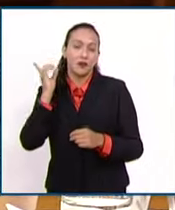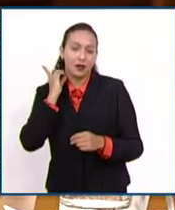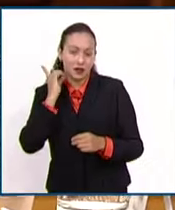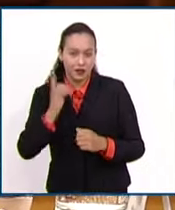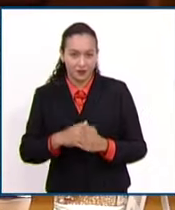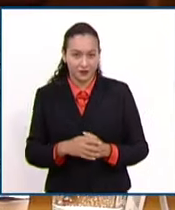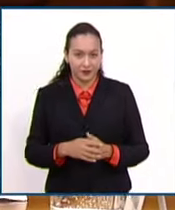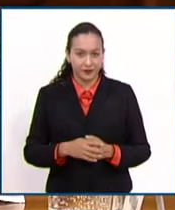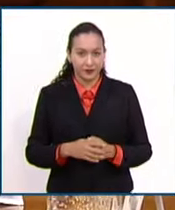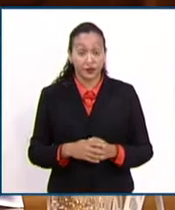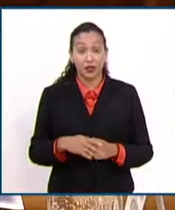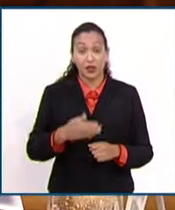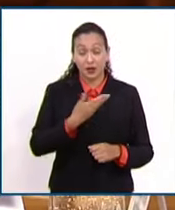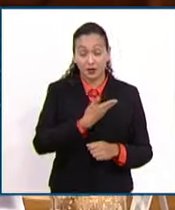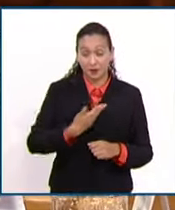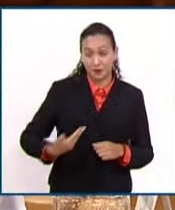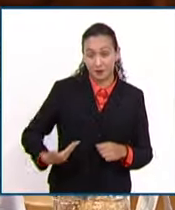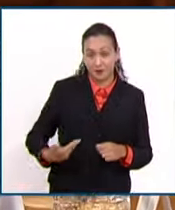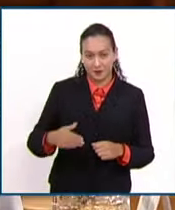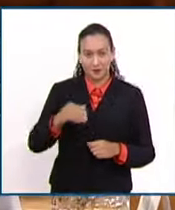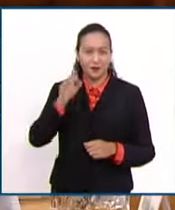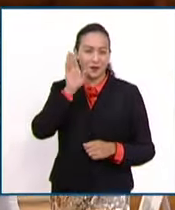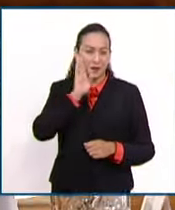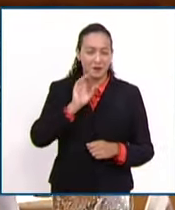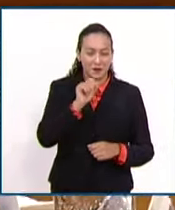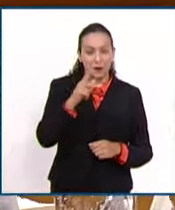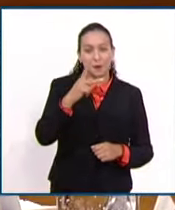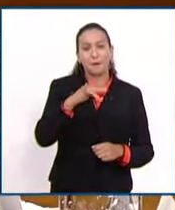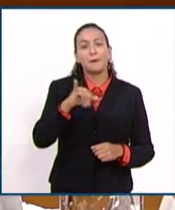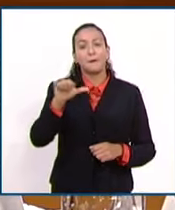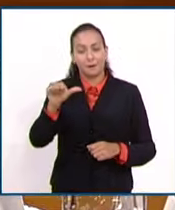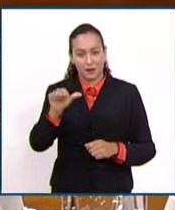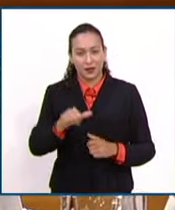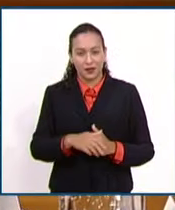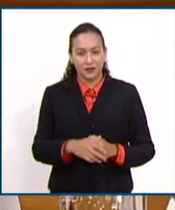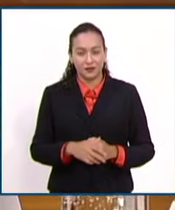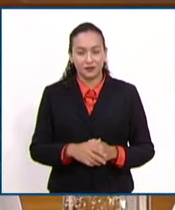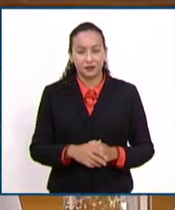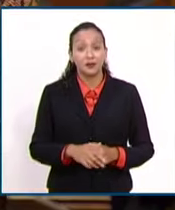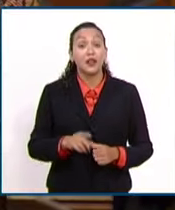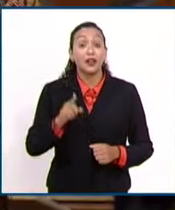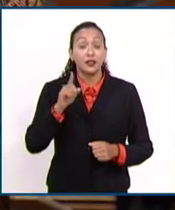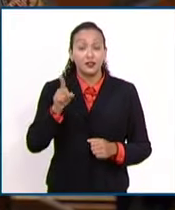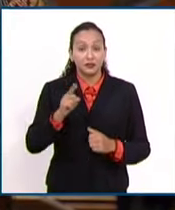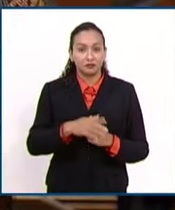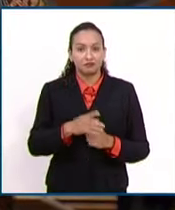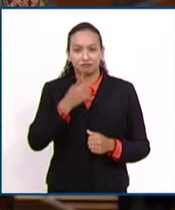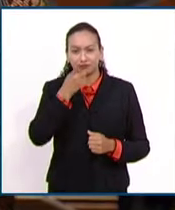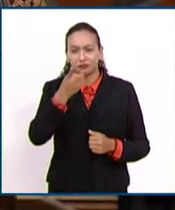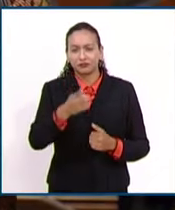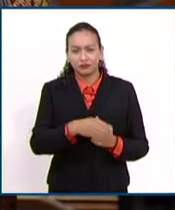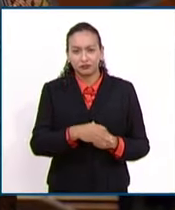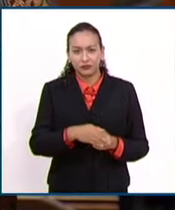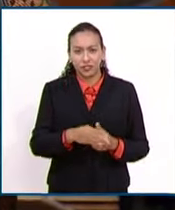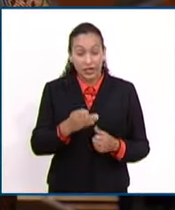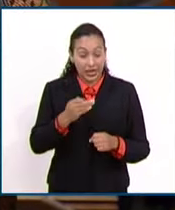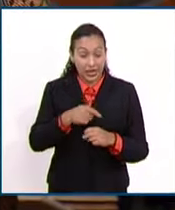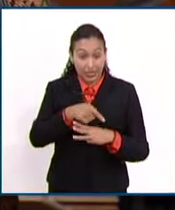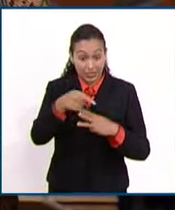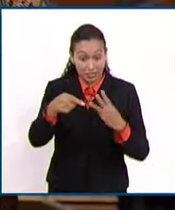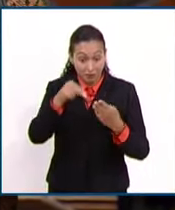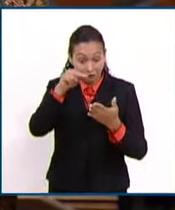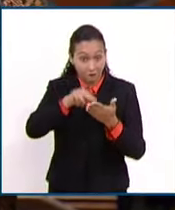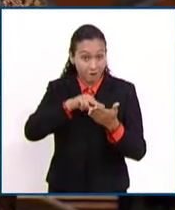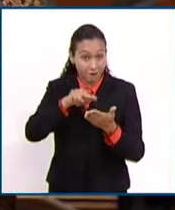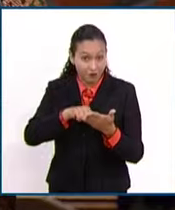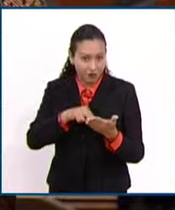La ministra presidenta de la Corte y del Consejo de la Judicatura Federal, Norma Lucía Piña Hernández, aseguró que la firma de estos convenios representa